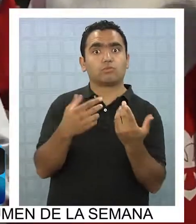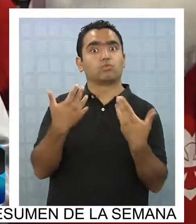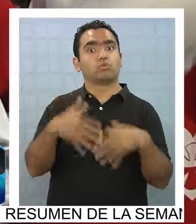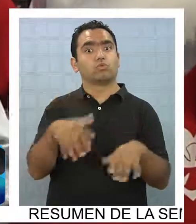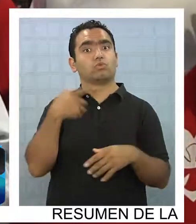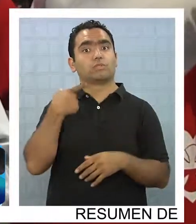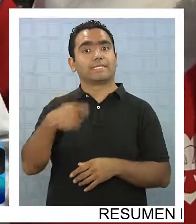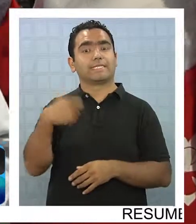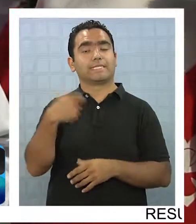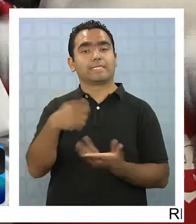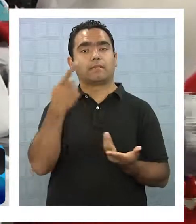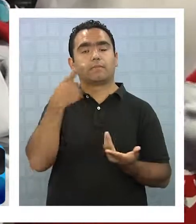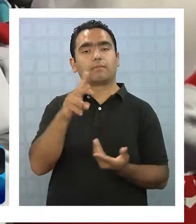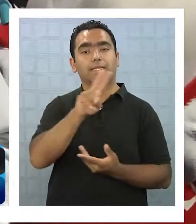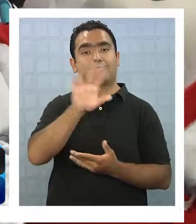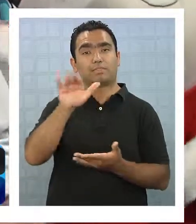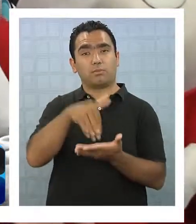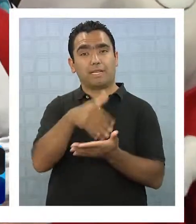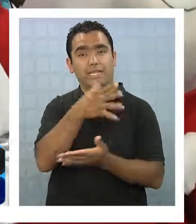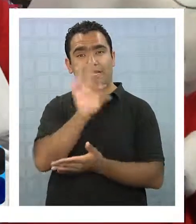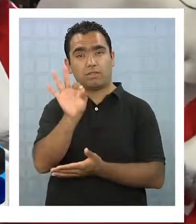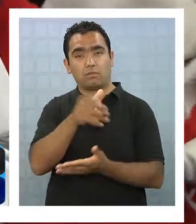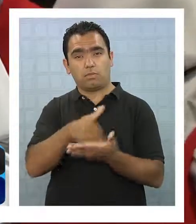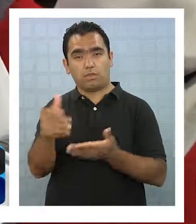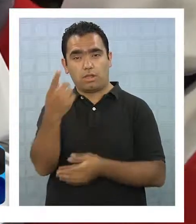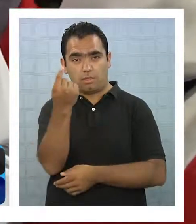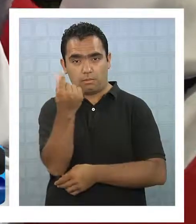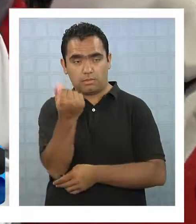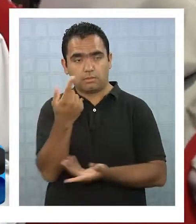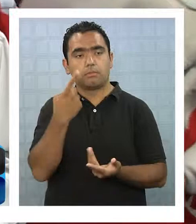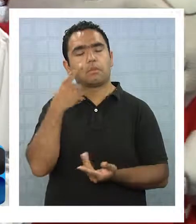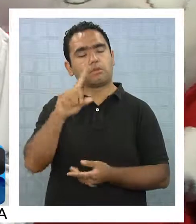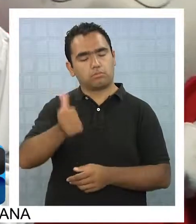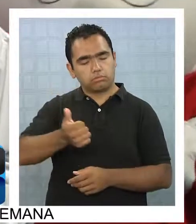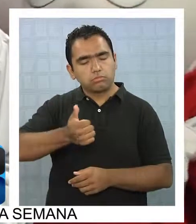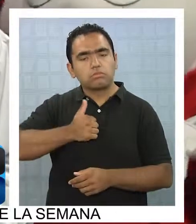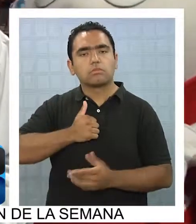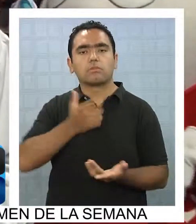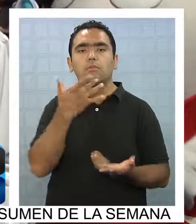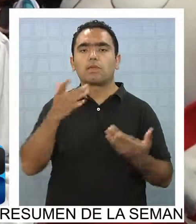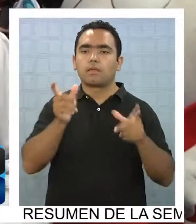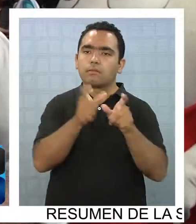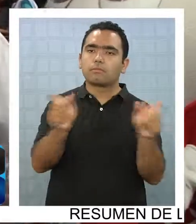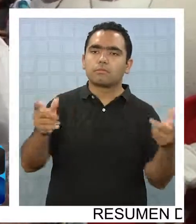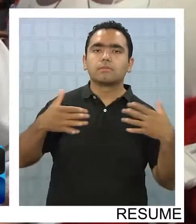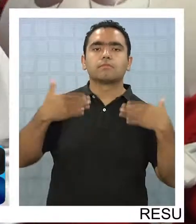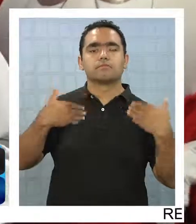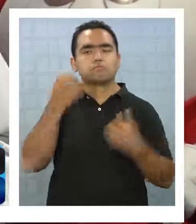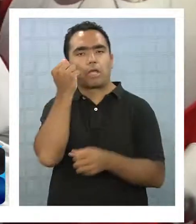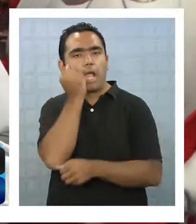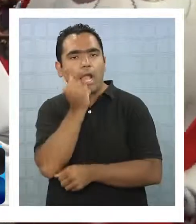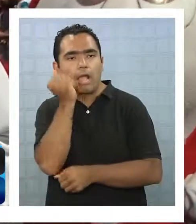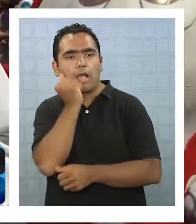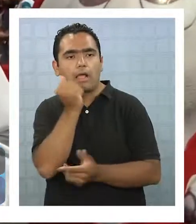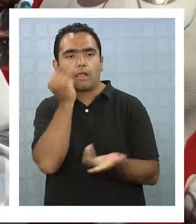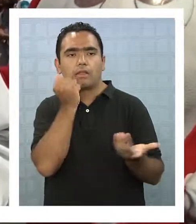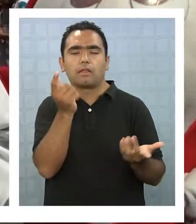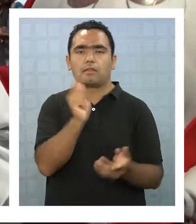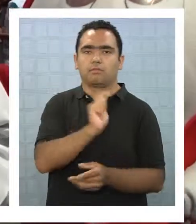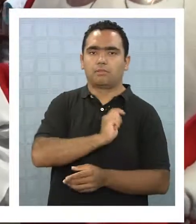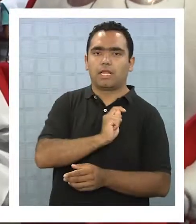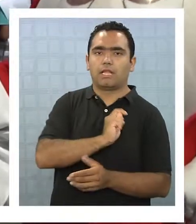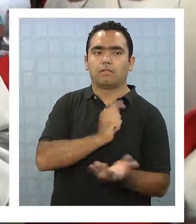25.500 millones de pesos, pero que la vamos a cumplir porque el entusiasmo de la gente, el cariño de la gente a la